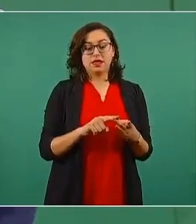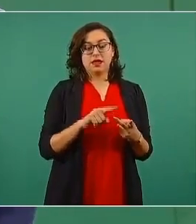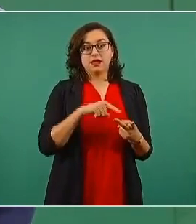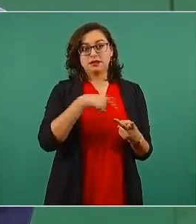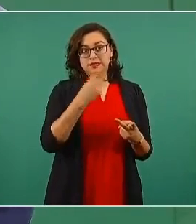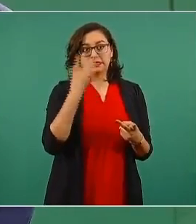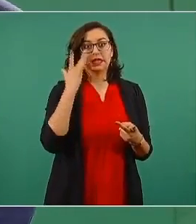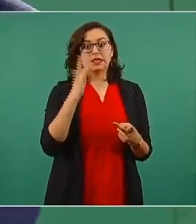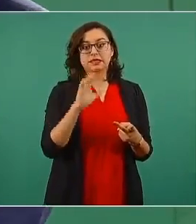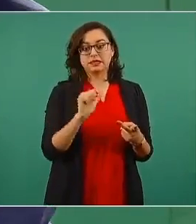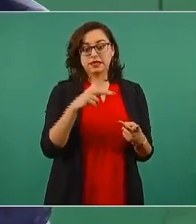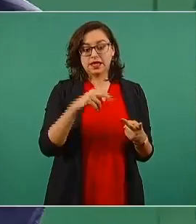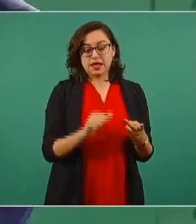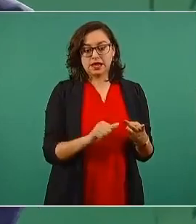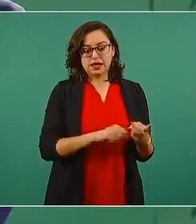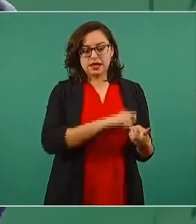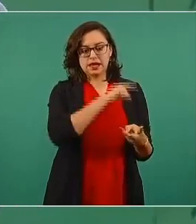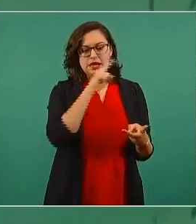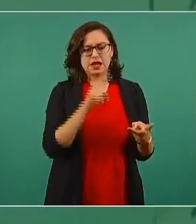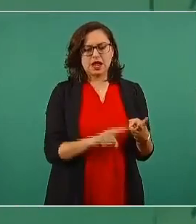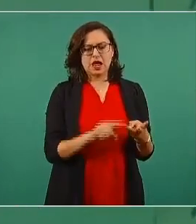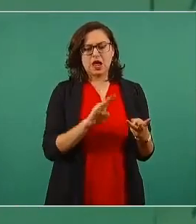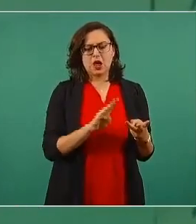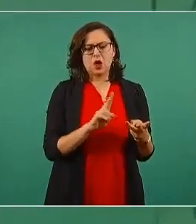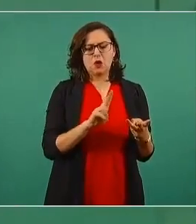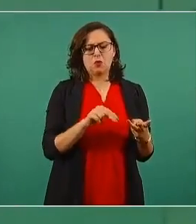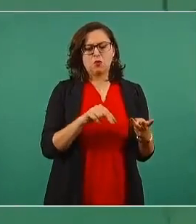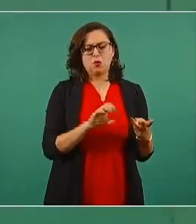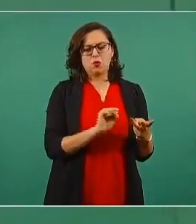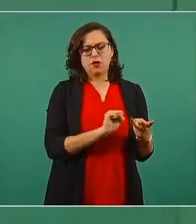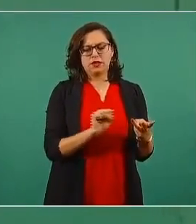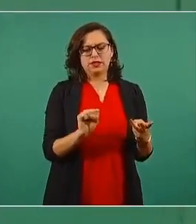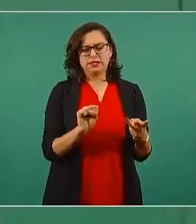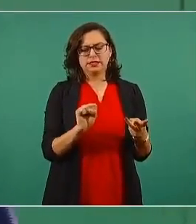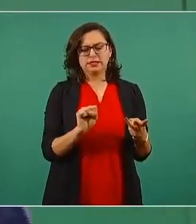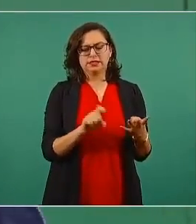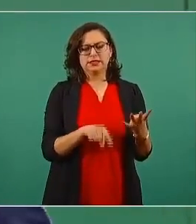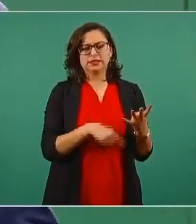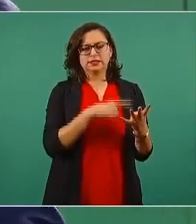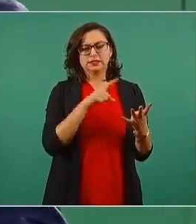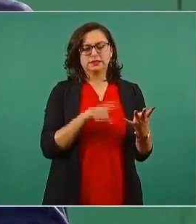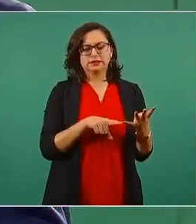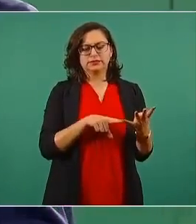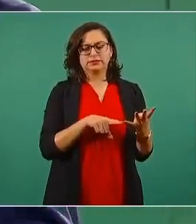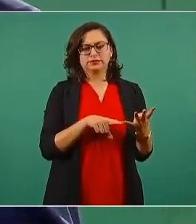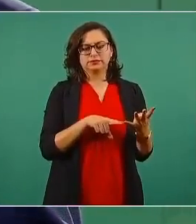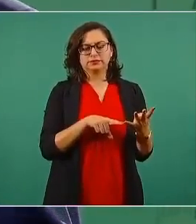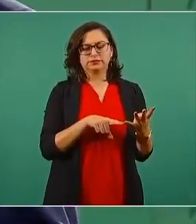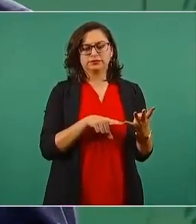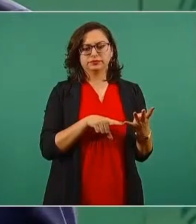y Bulnes, él mismo,